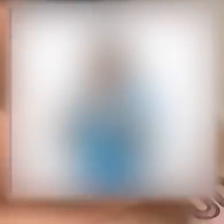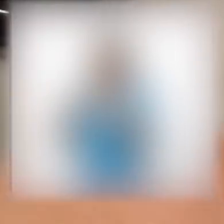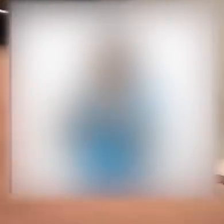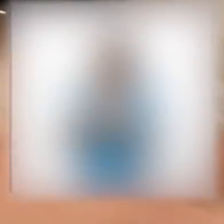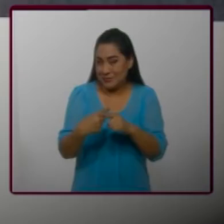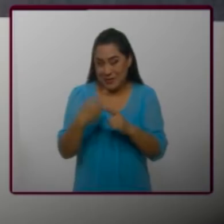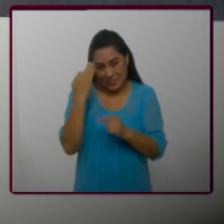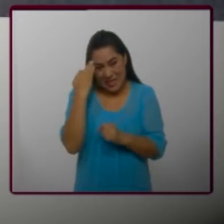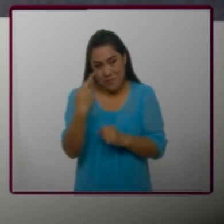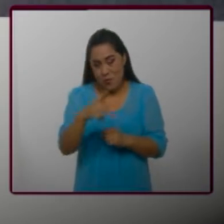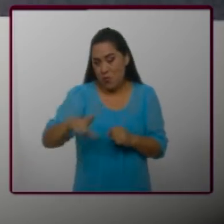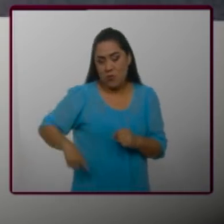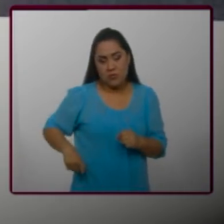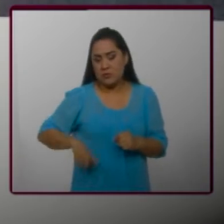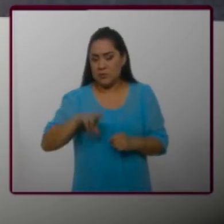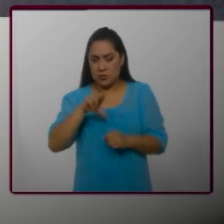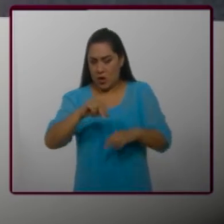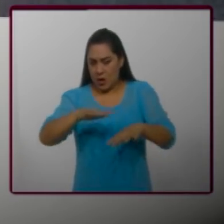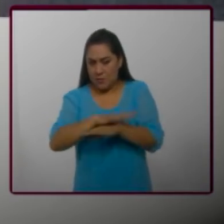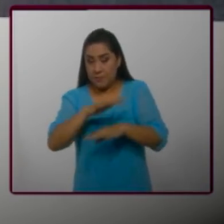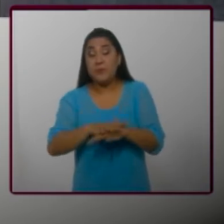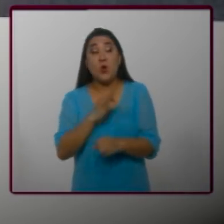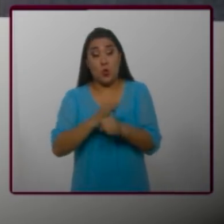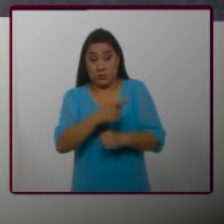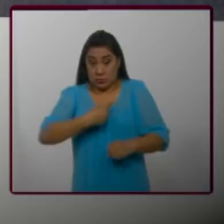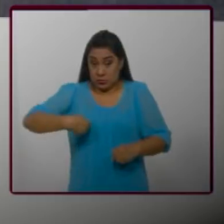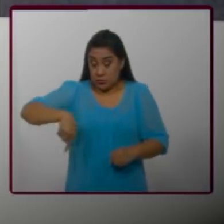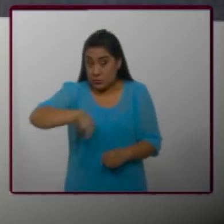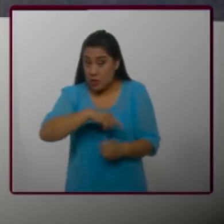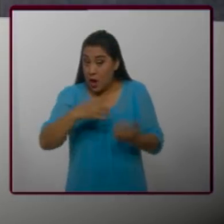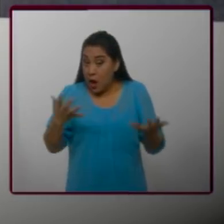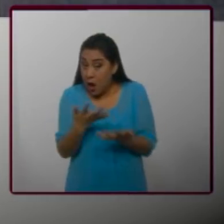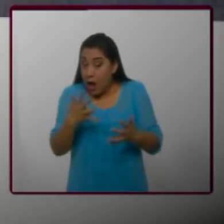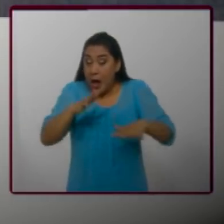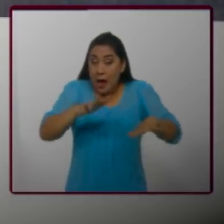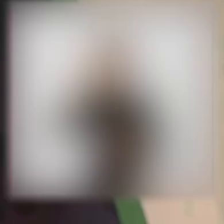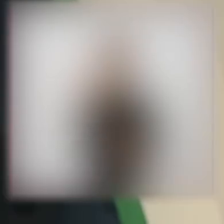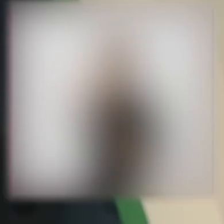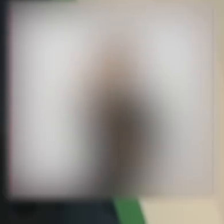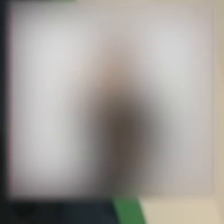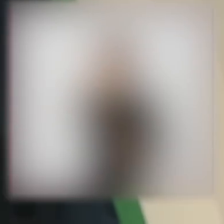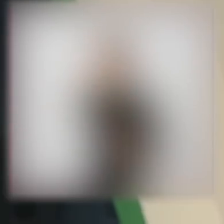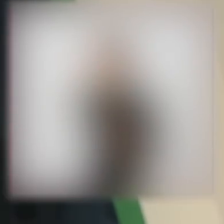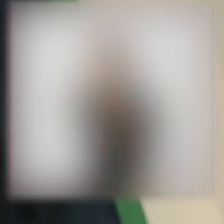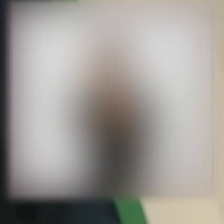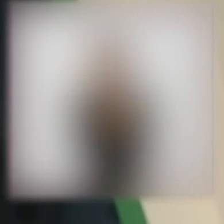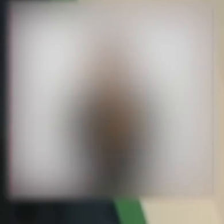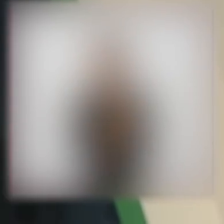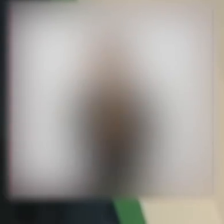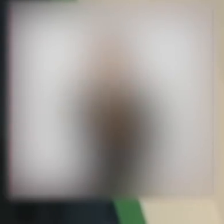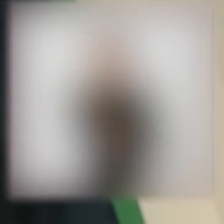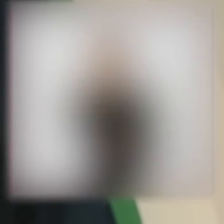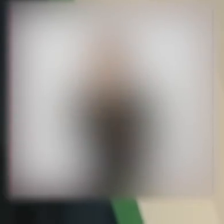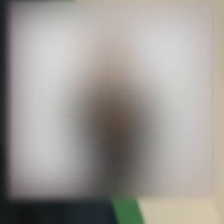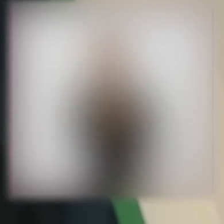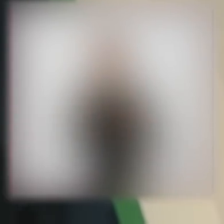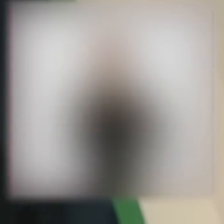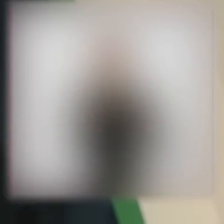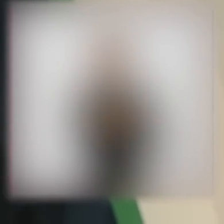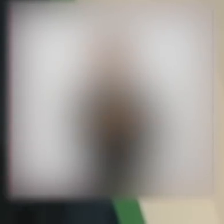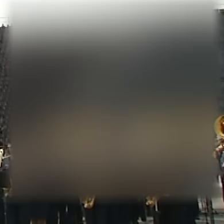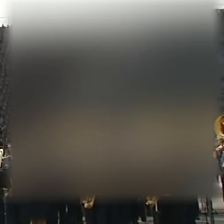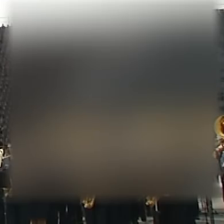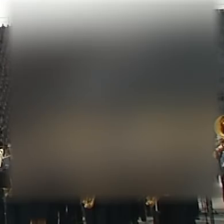otras proporciones. No vamos nosotros a hacer ninguna modificación. El presidente electo, Andrés Manuel López